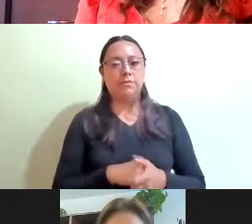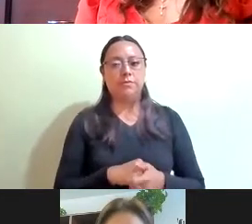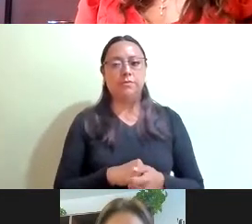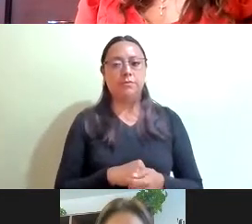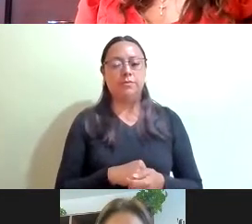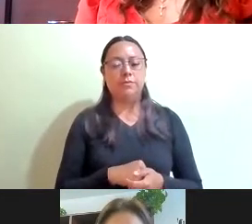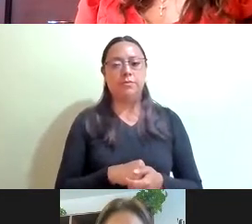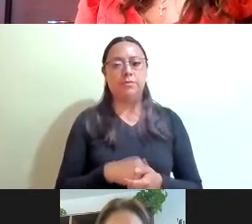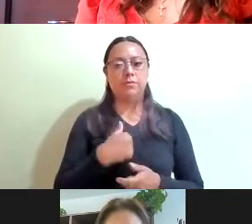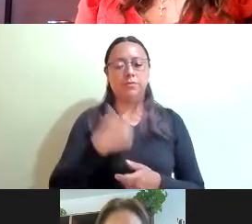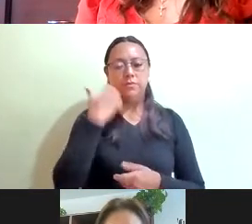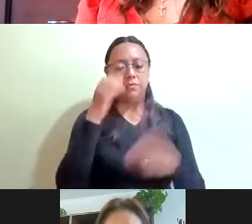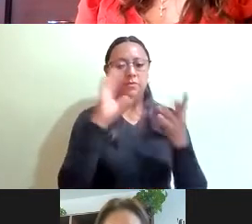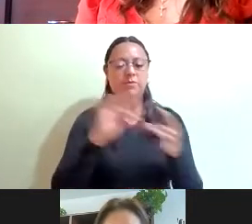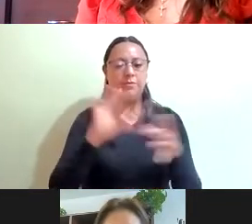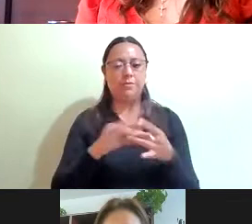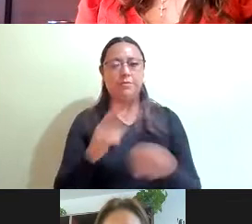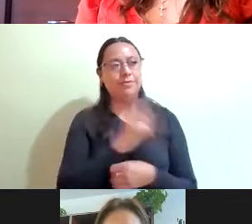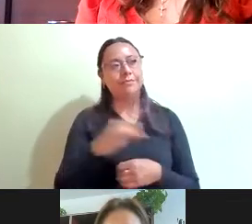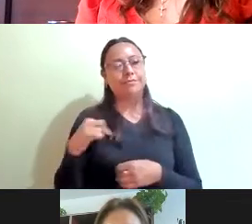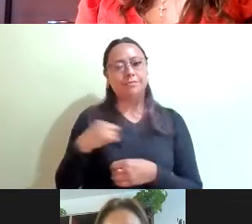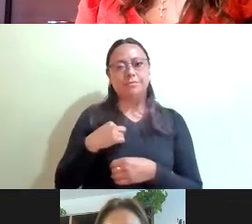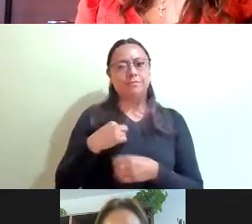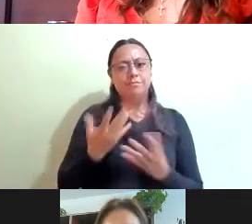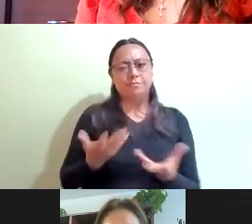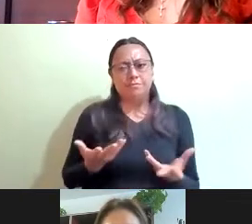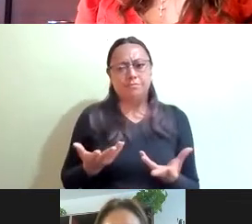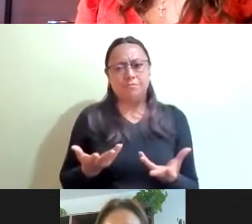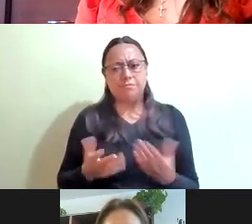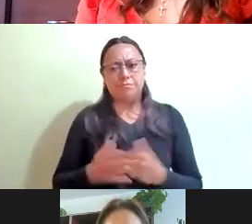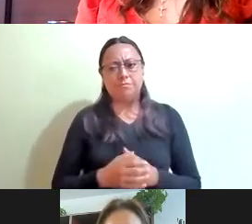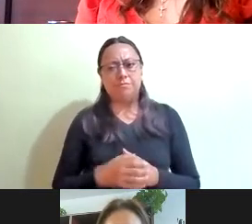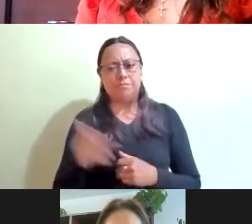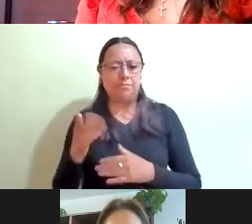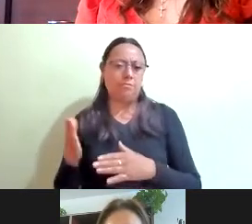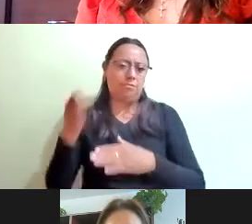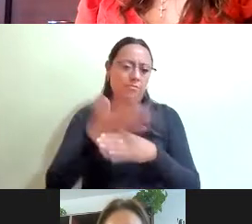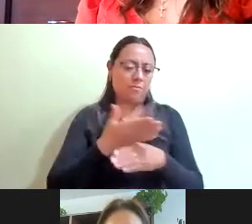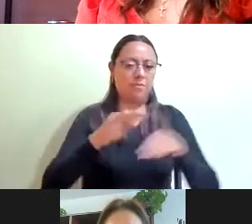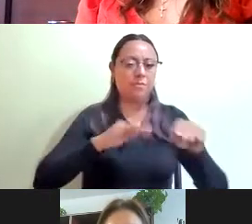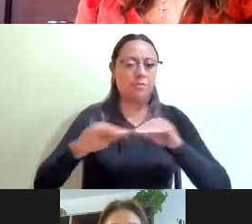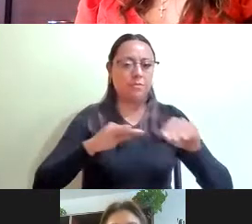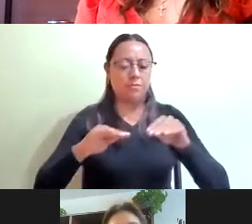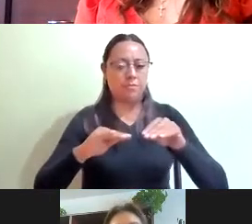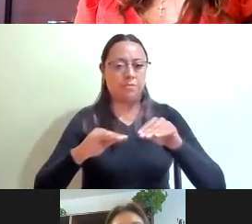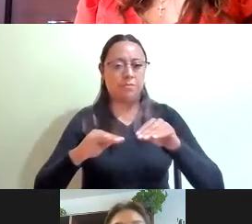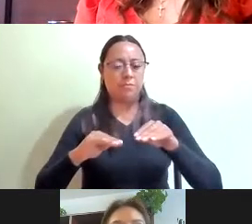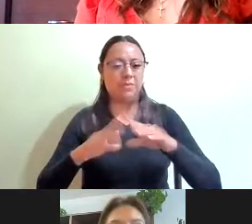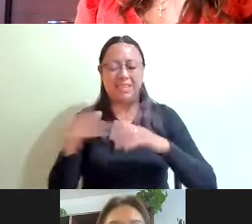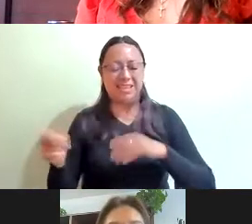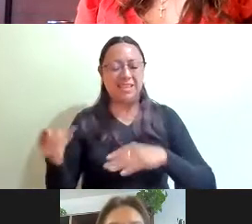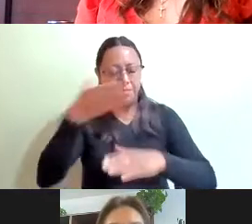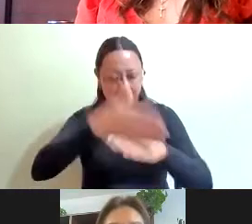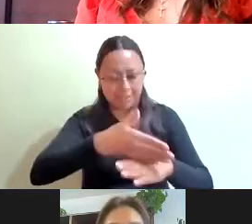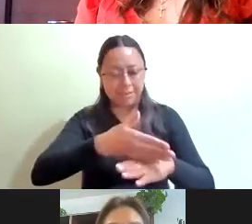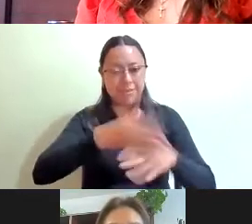señalar que, bueno, nosotros no tenemos inconveniente en que no vaya al pleno y que vaya a comisiones. Inclusive fue